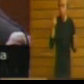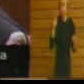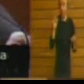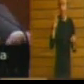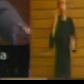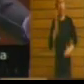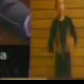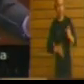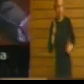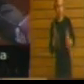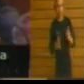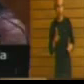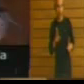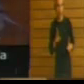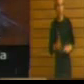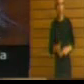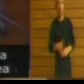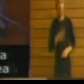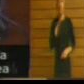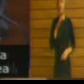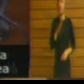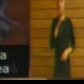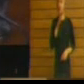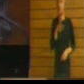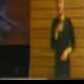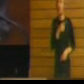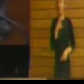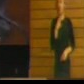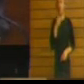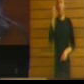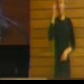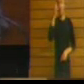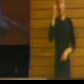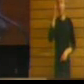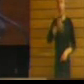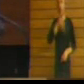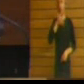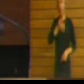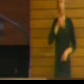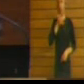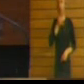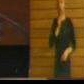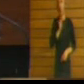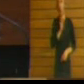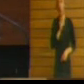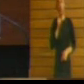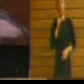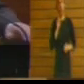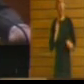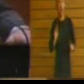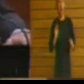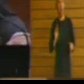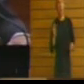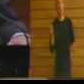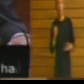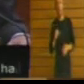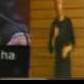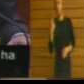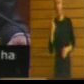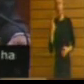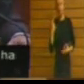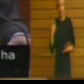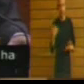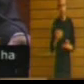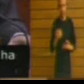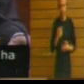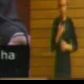línea creo, mire, yo de su intervención lo que más poderosamente me ha llamado la atención ha sido una cuestión. Cuando usted ha